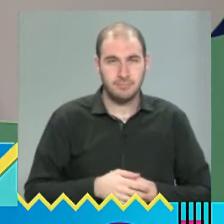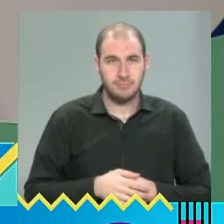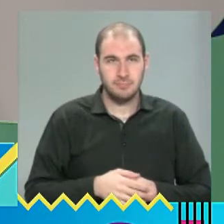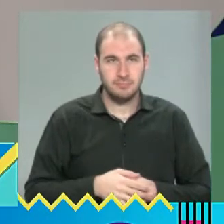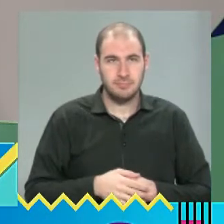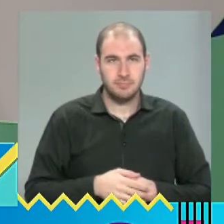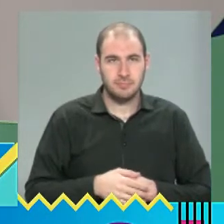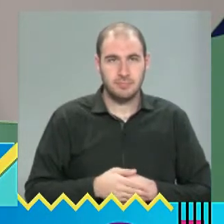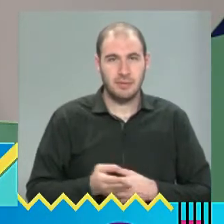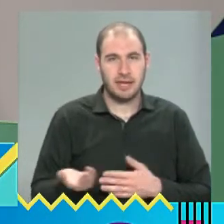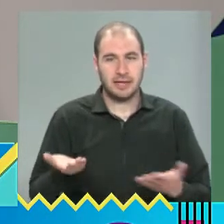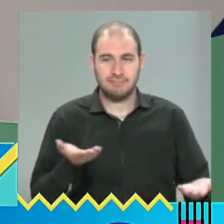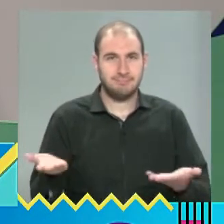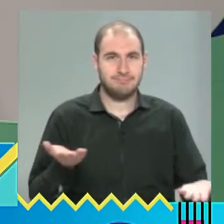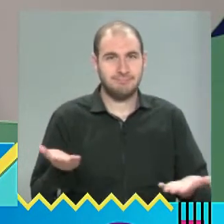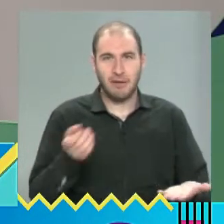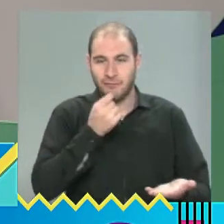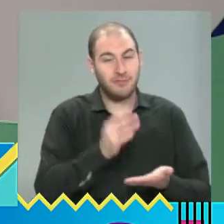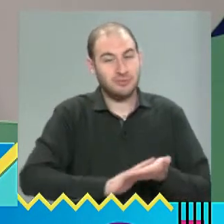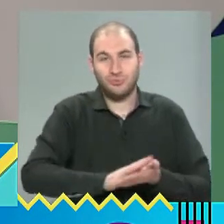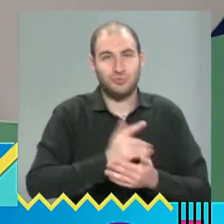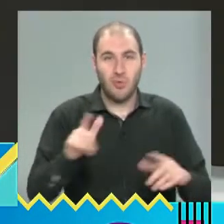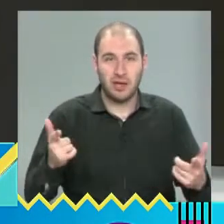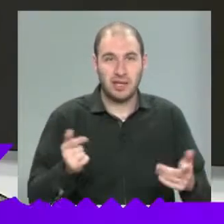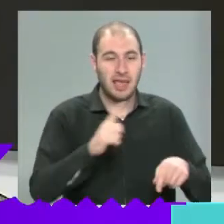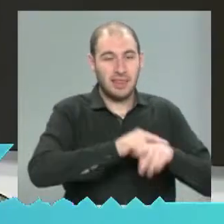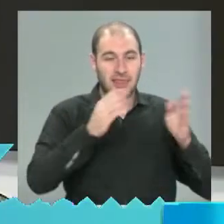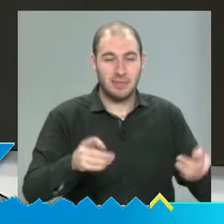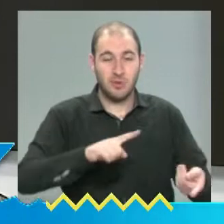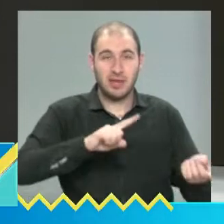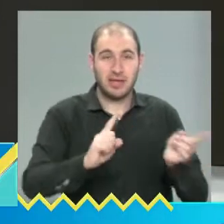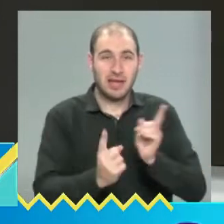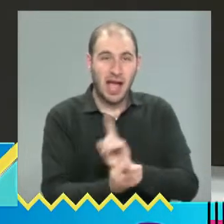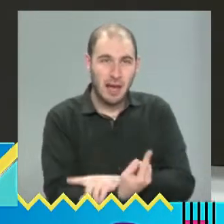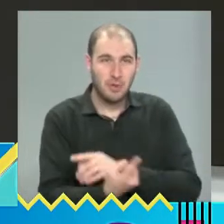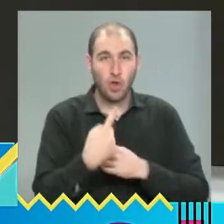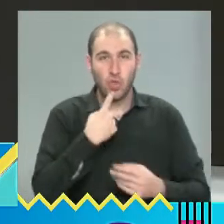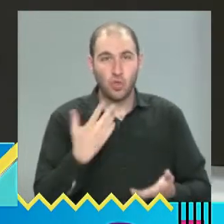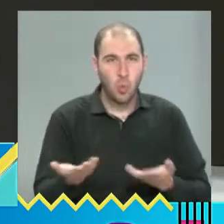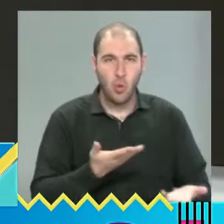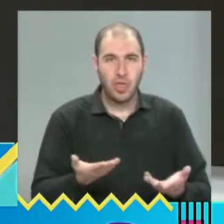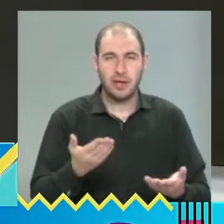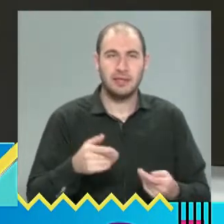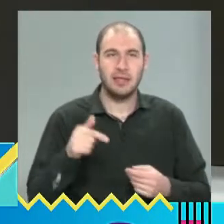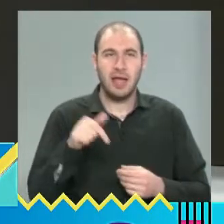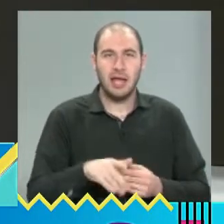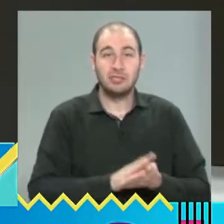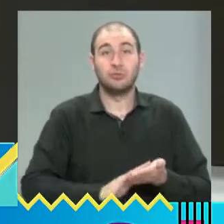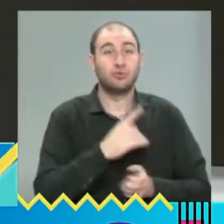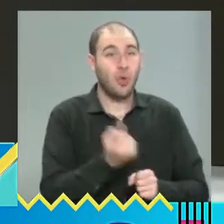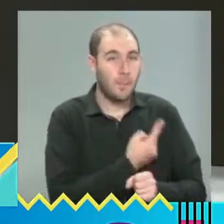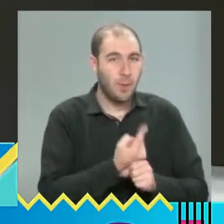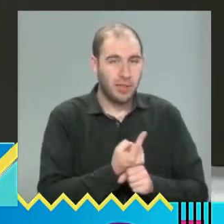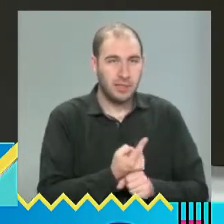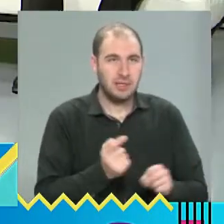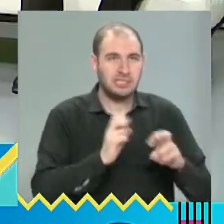no está en un dilema que no es fácil de resolver. Estamos en un periodo de transición, todavía hay una incertidumbre que todavía no se puede llegar a resolver, digo,